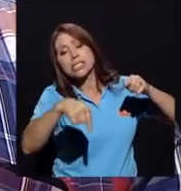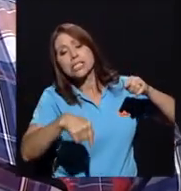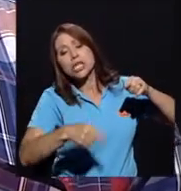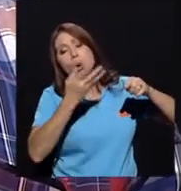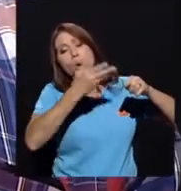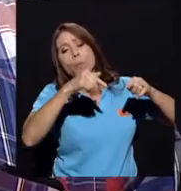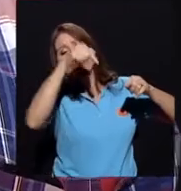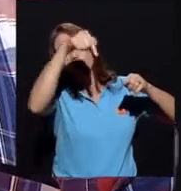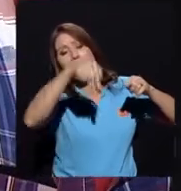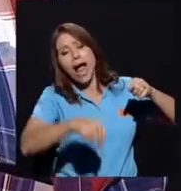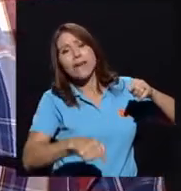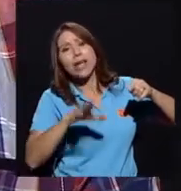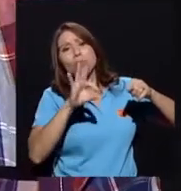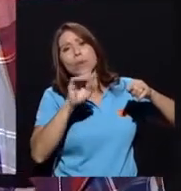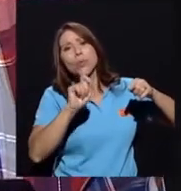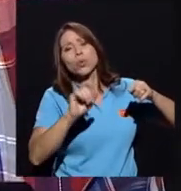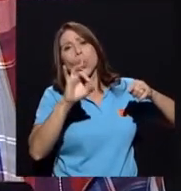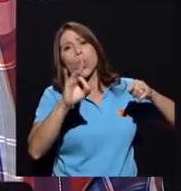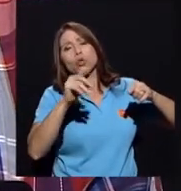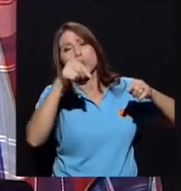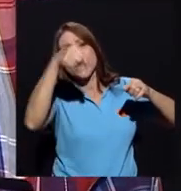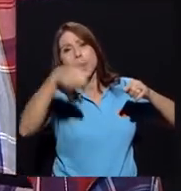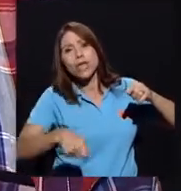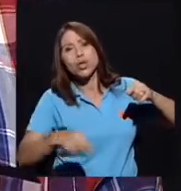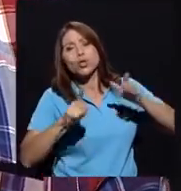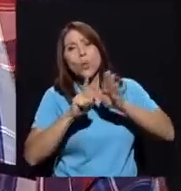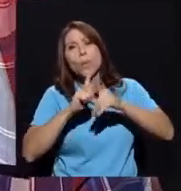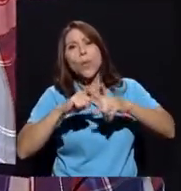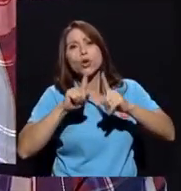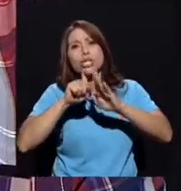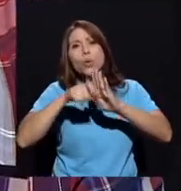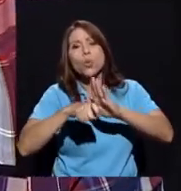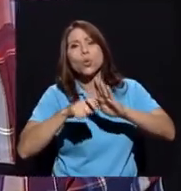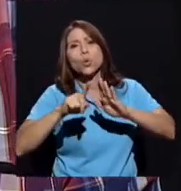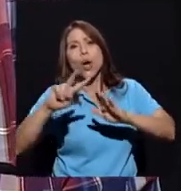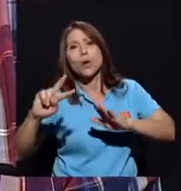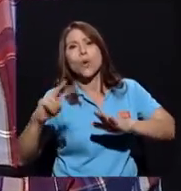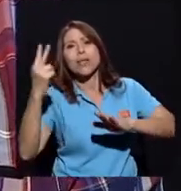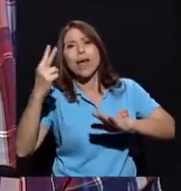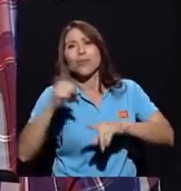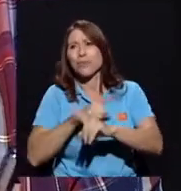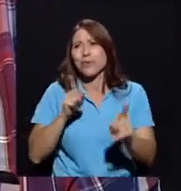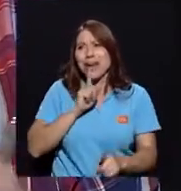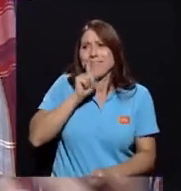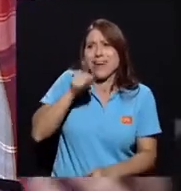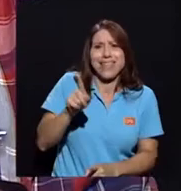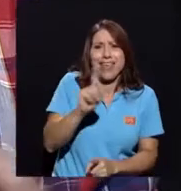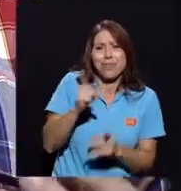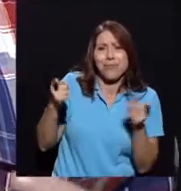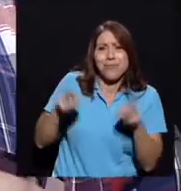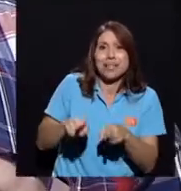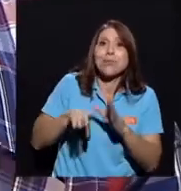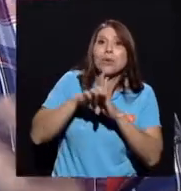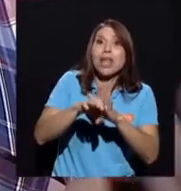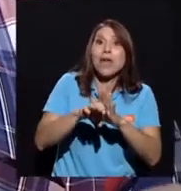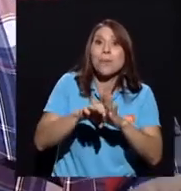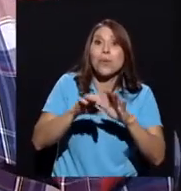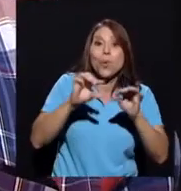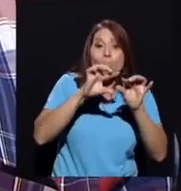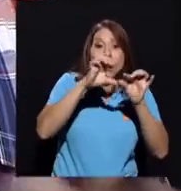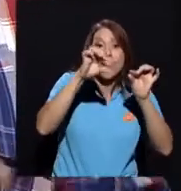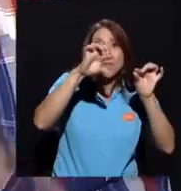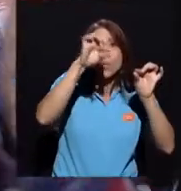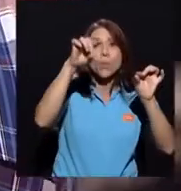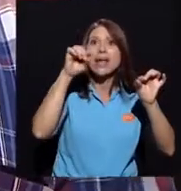no necesiten la vida real no caen a esa velocidad así si ustedes suelta una pluma y hay mucho viento bueno la